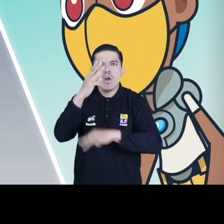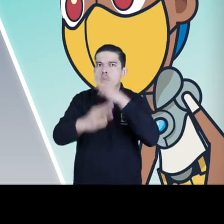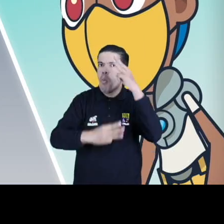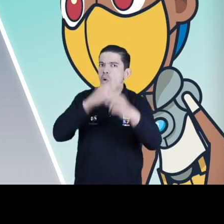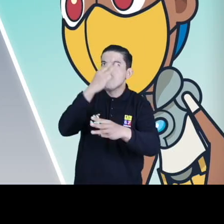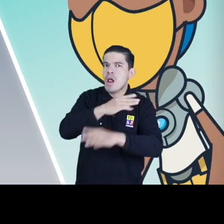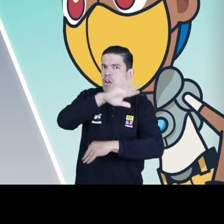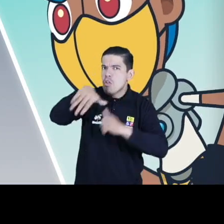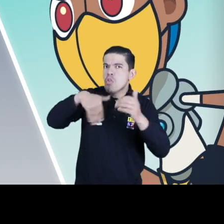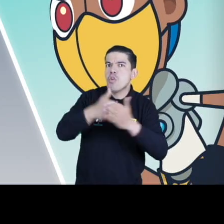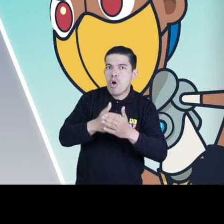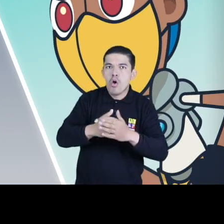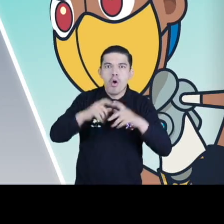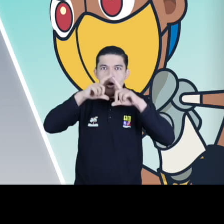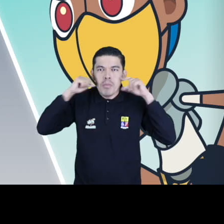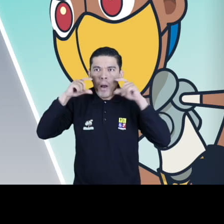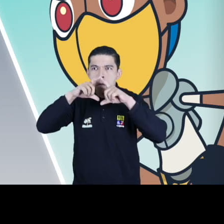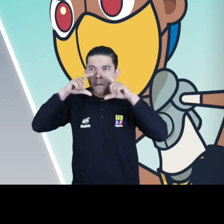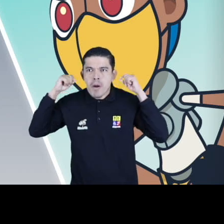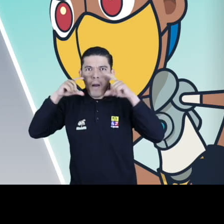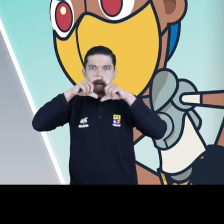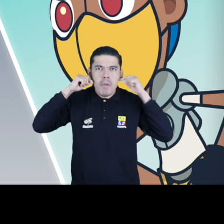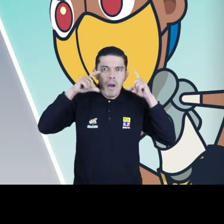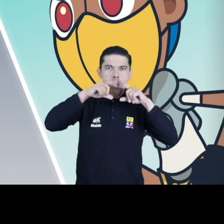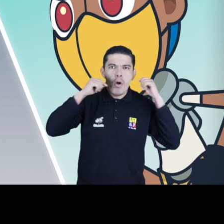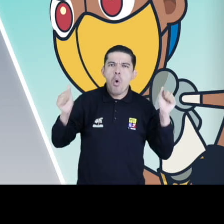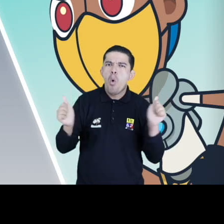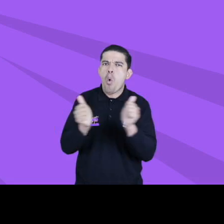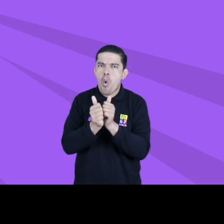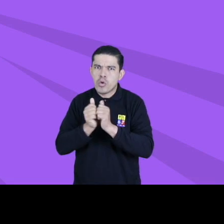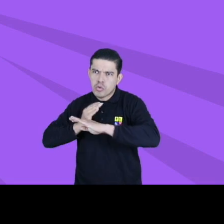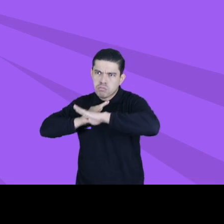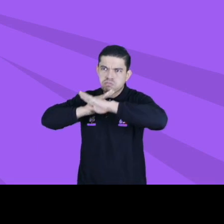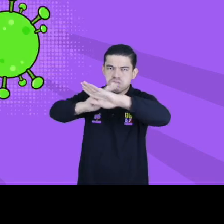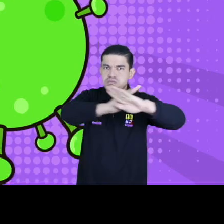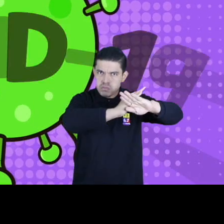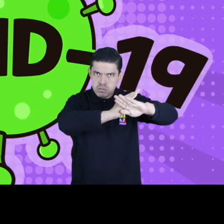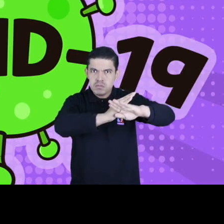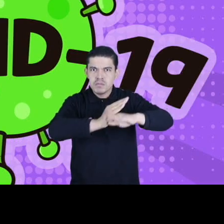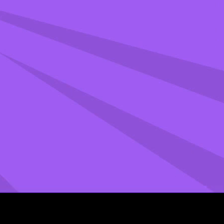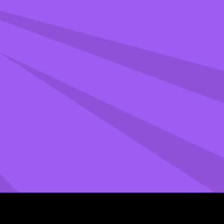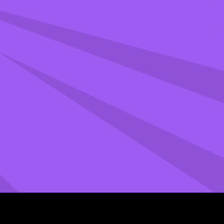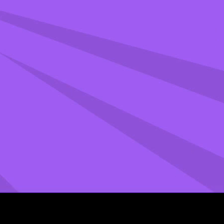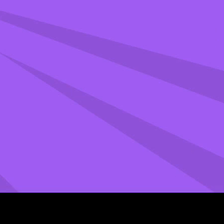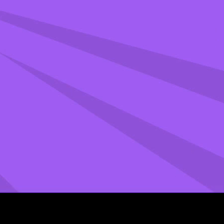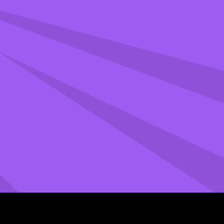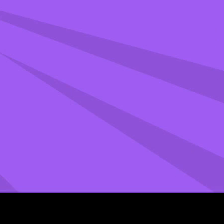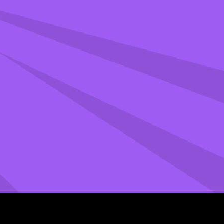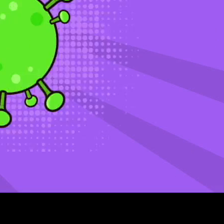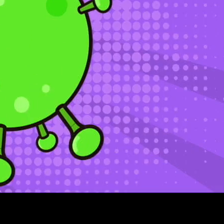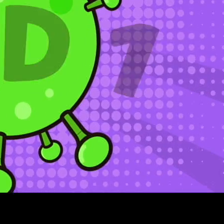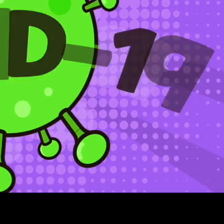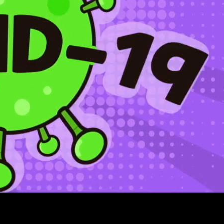entero. Ahora, juntos deberán unir sus fuerzas para enfrentar esta nueva amenaza.